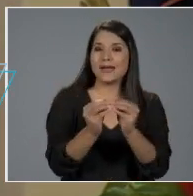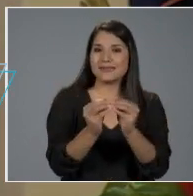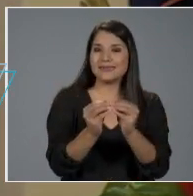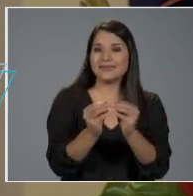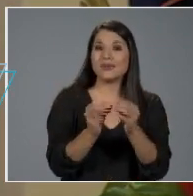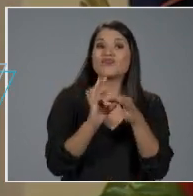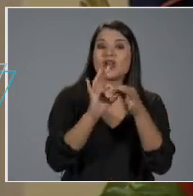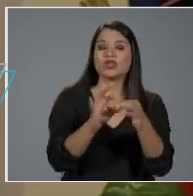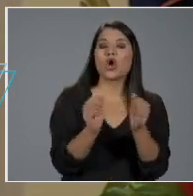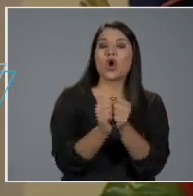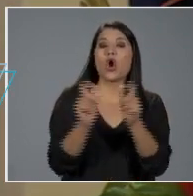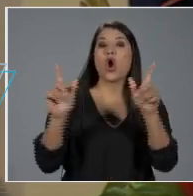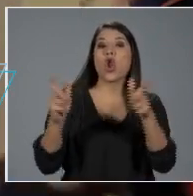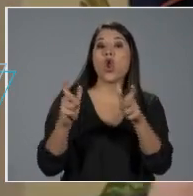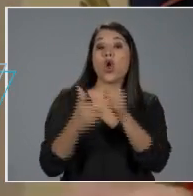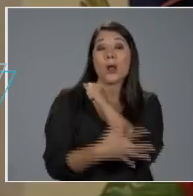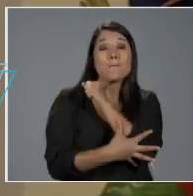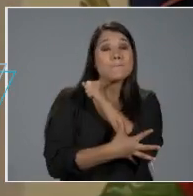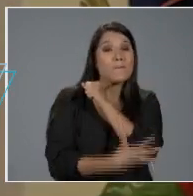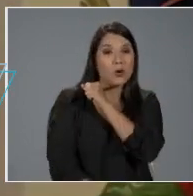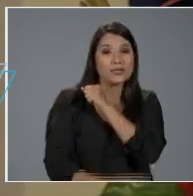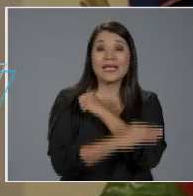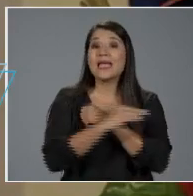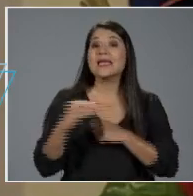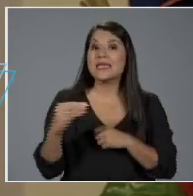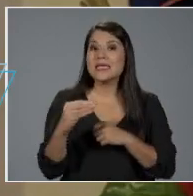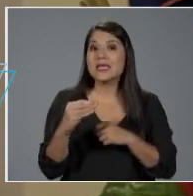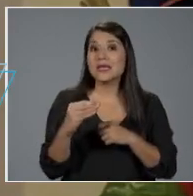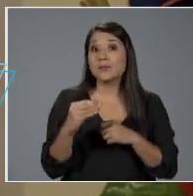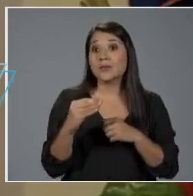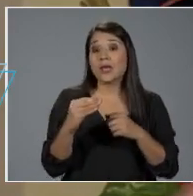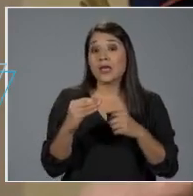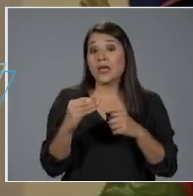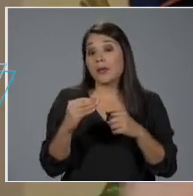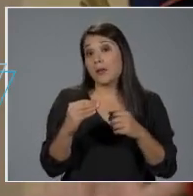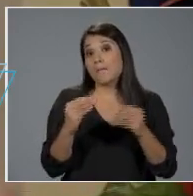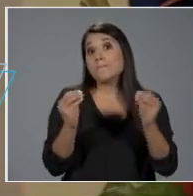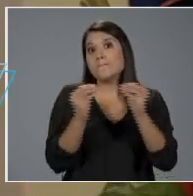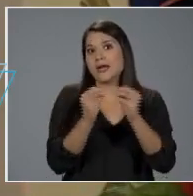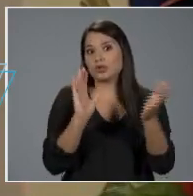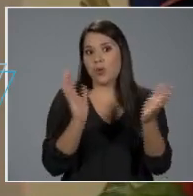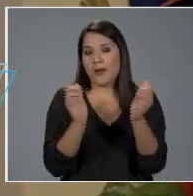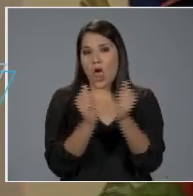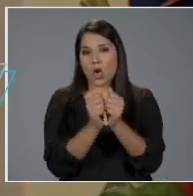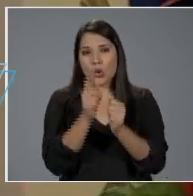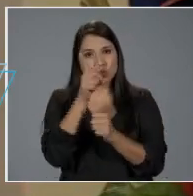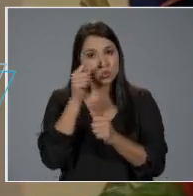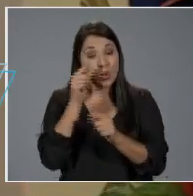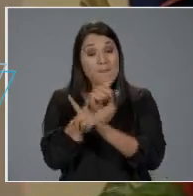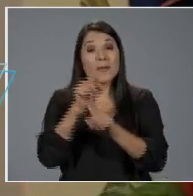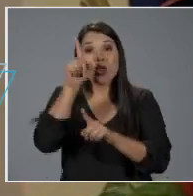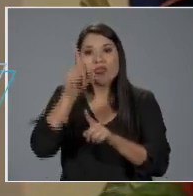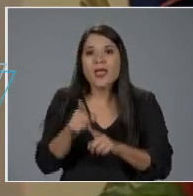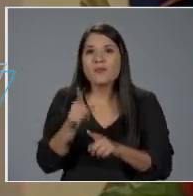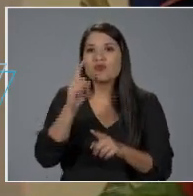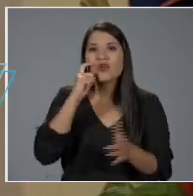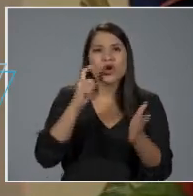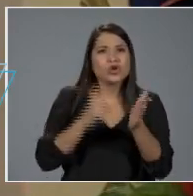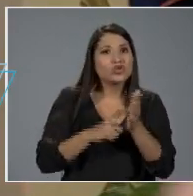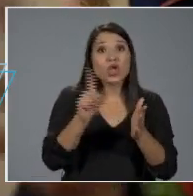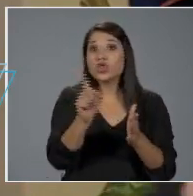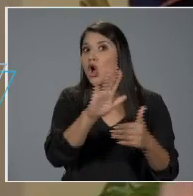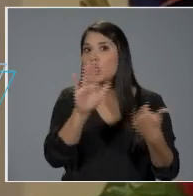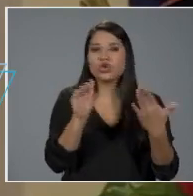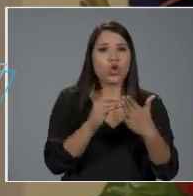éxitos reduciendo la pobreza extrema que lo que logró Luis Guillermo. Pero bueno, hay que reconocer que no todo lo que hizo Luis Guillermo es malo.